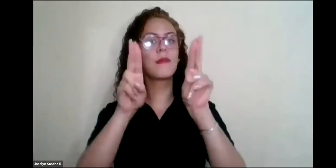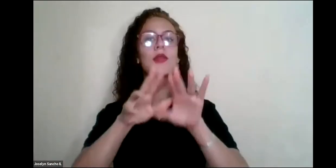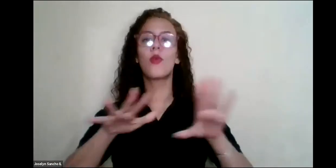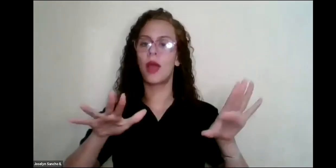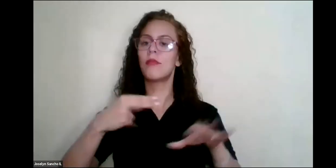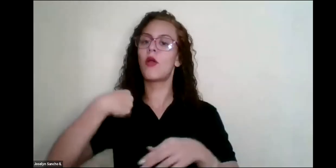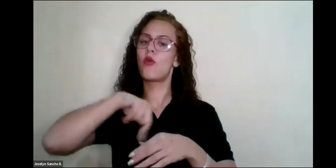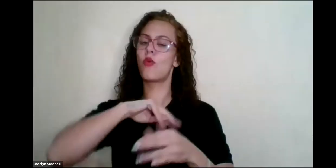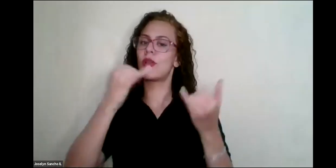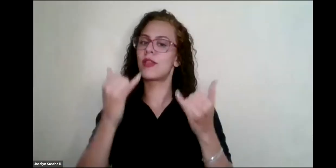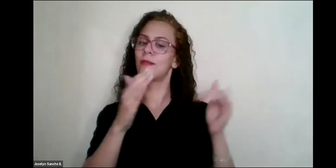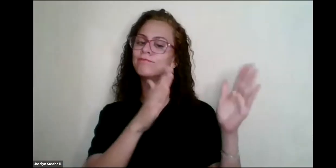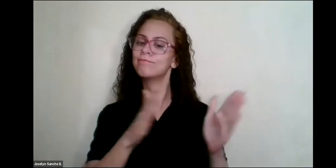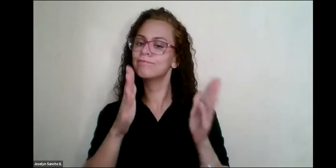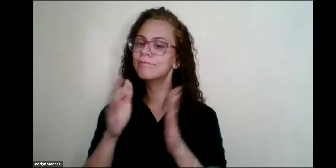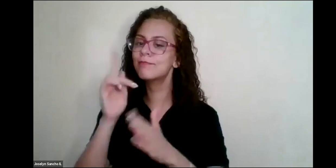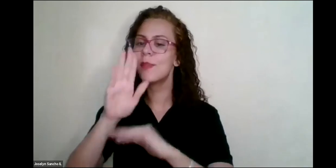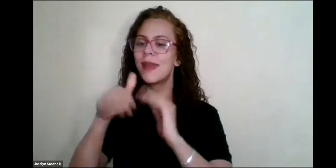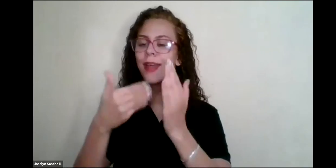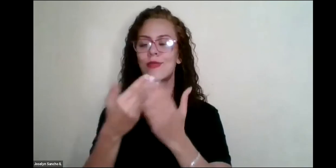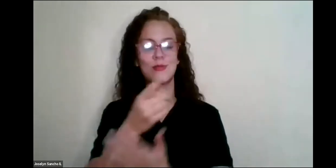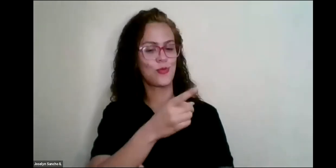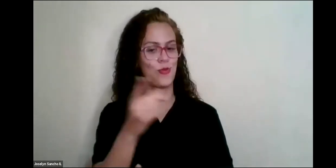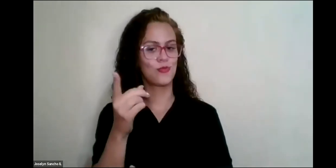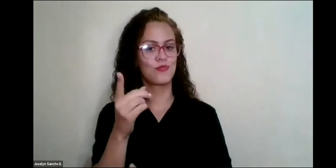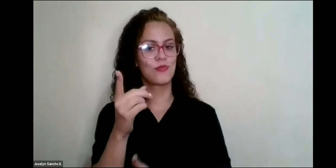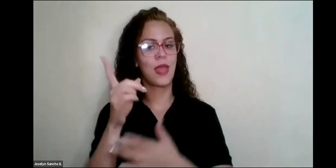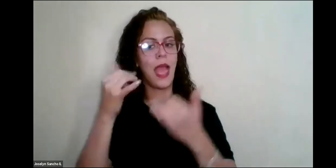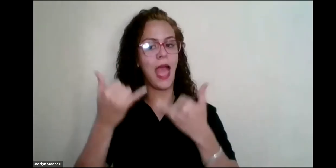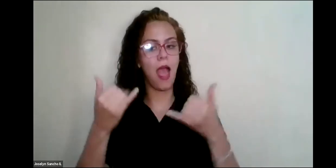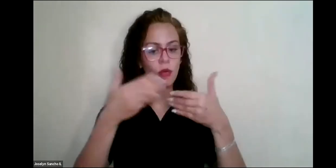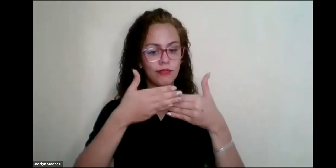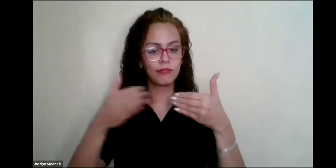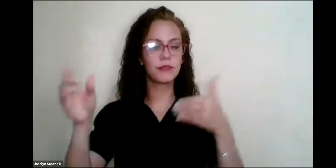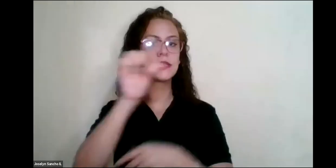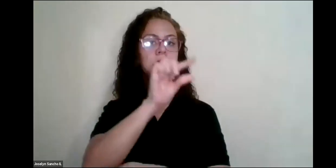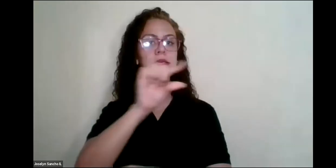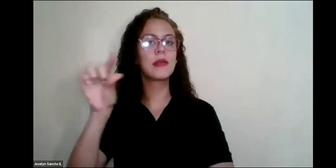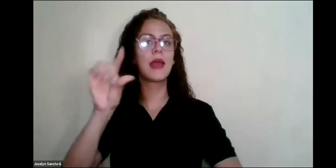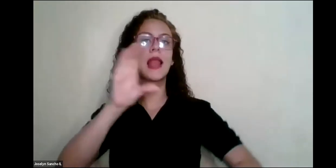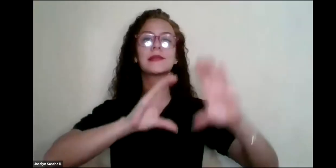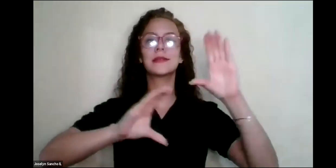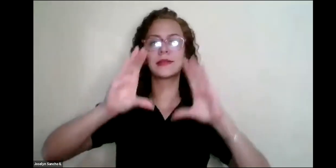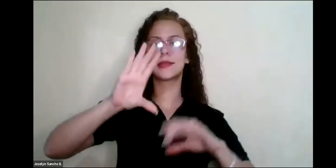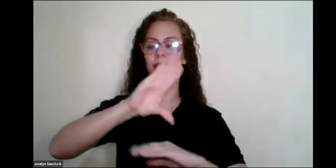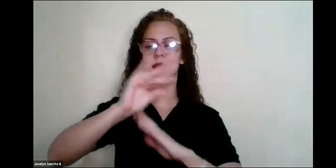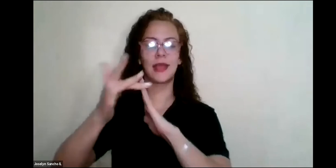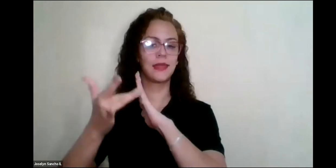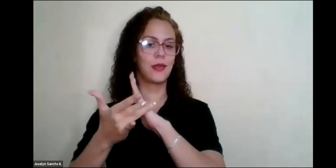hemos preparado para todos y todas en el marco de la Semana de la Ciencia y la